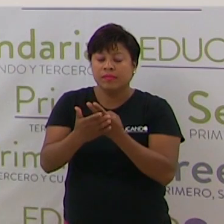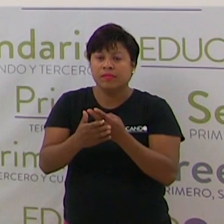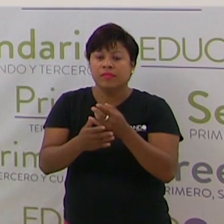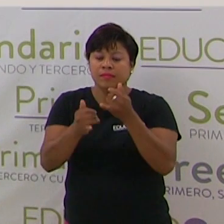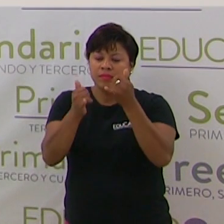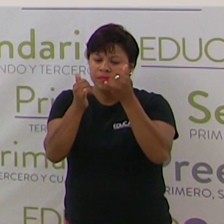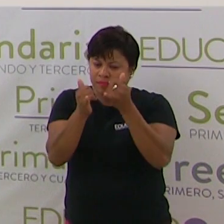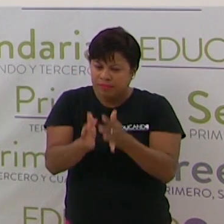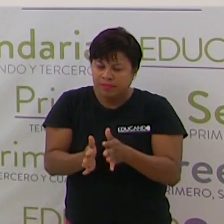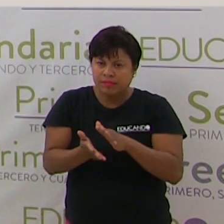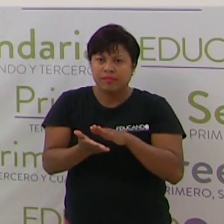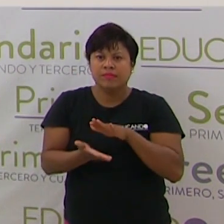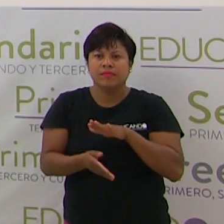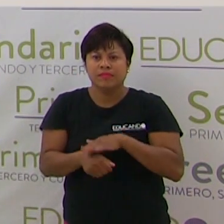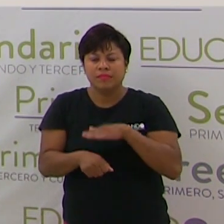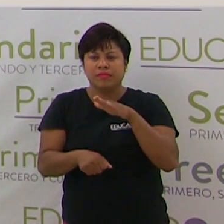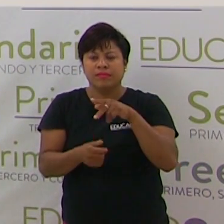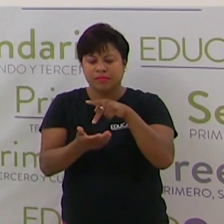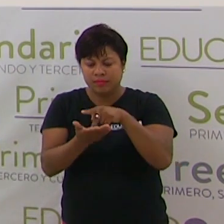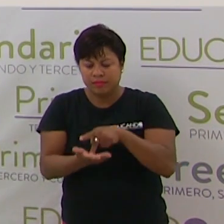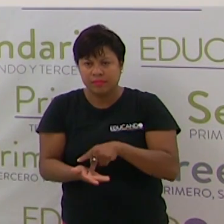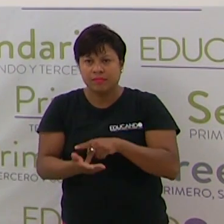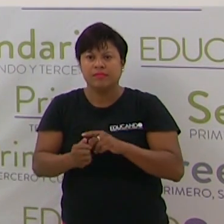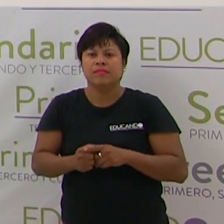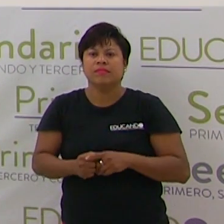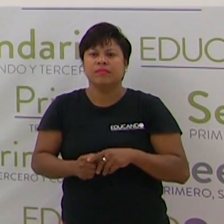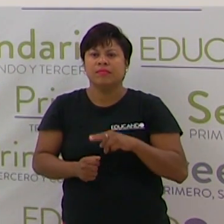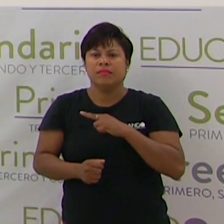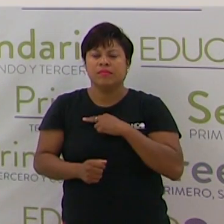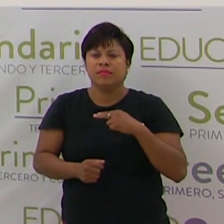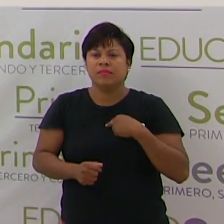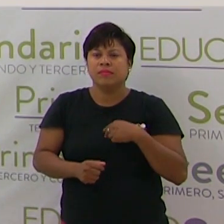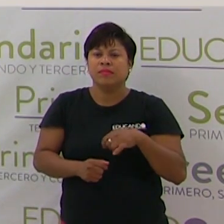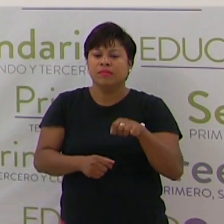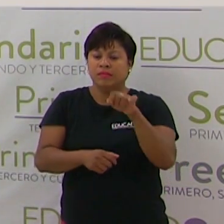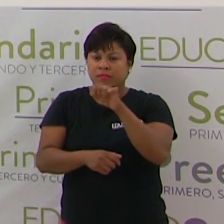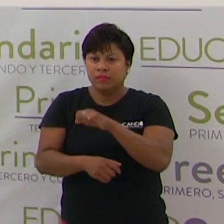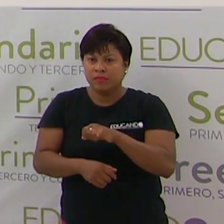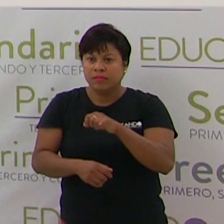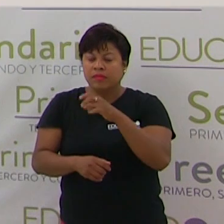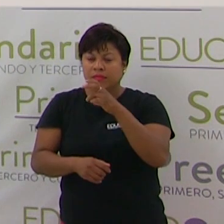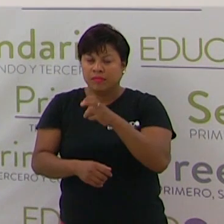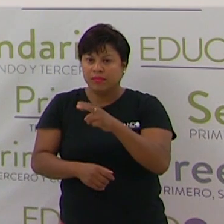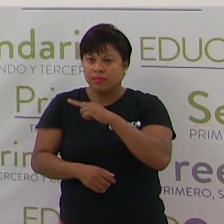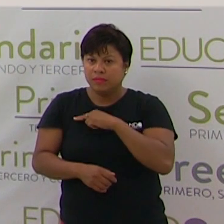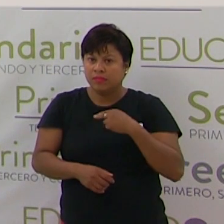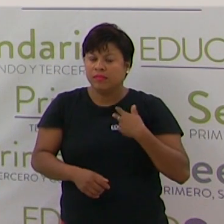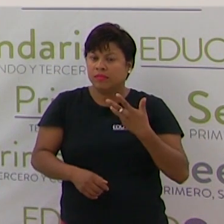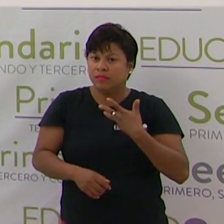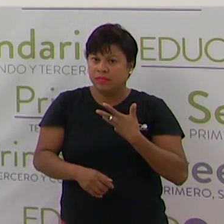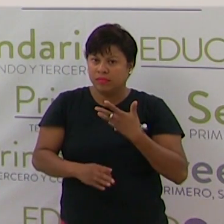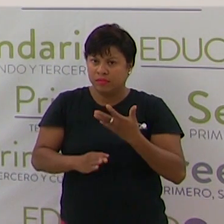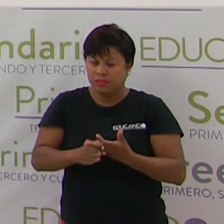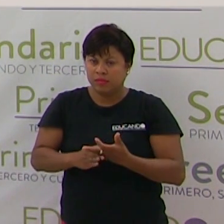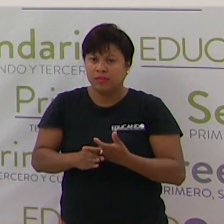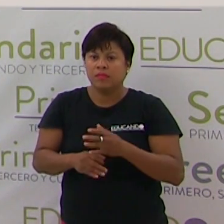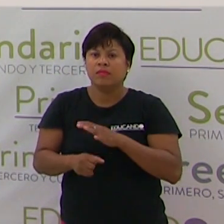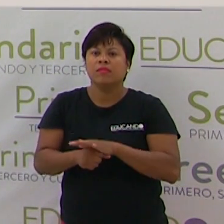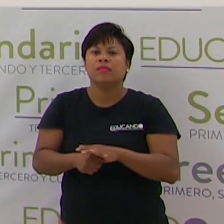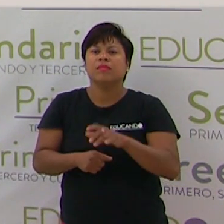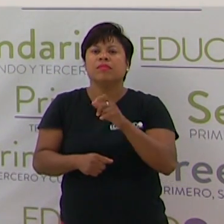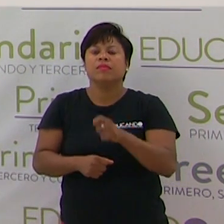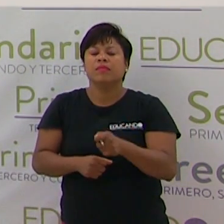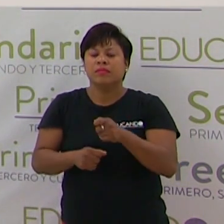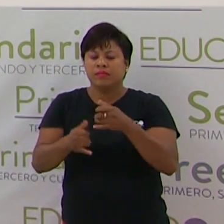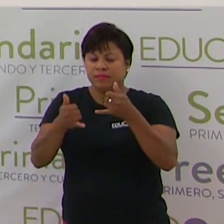más? ¿Sí? Vamos a encerrar del par de imágenes que tenemos acá, ¿cuál